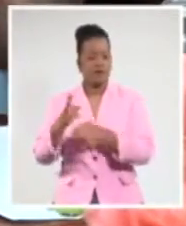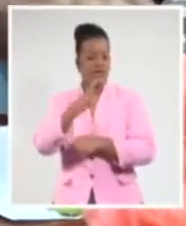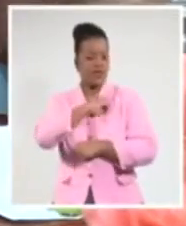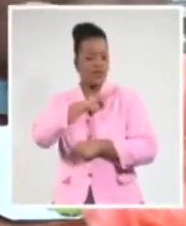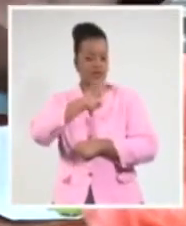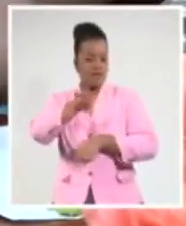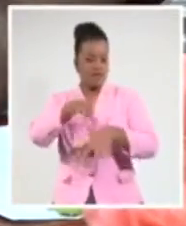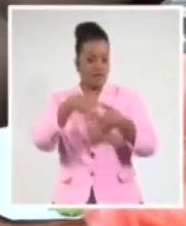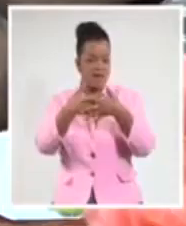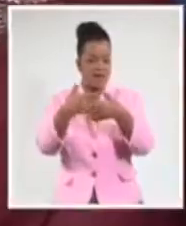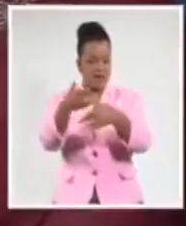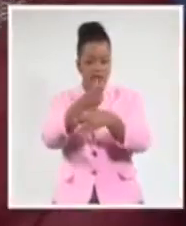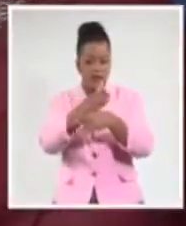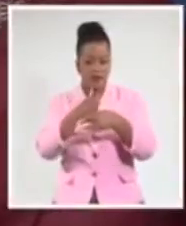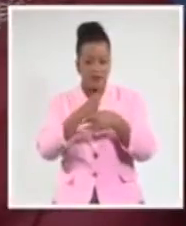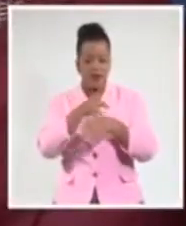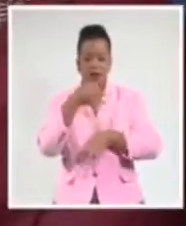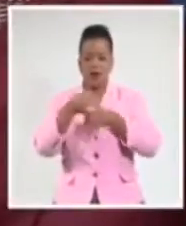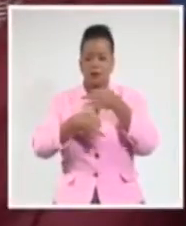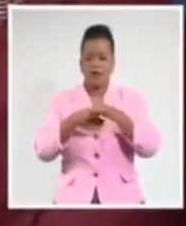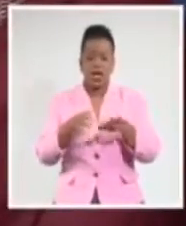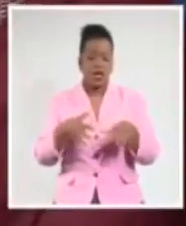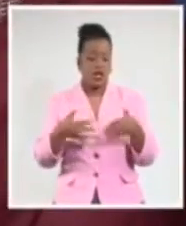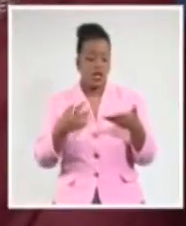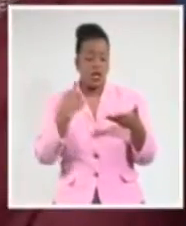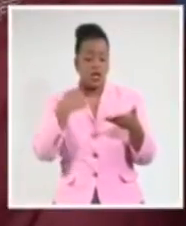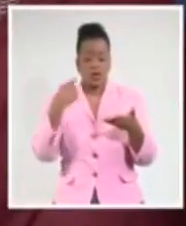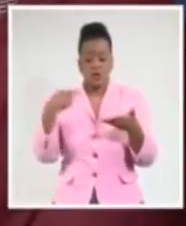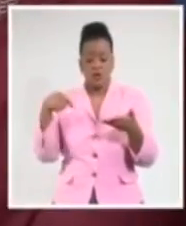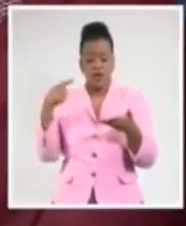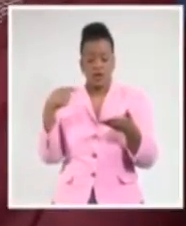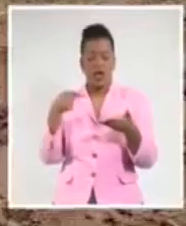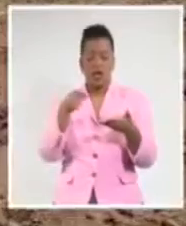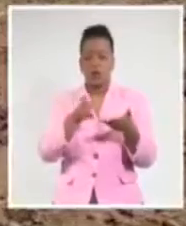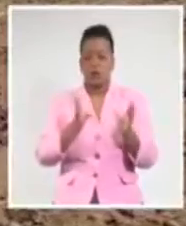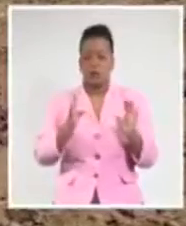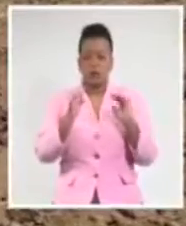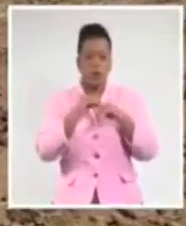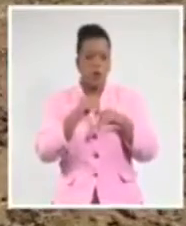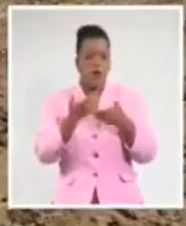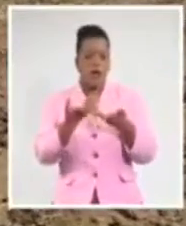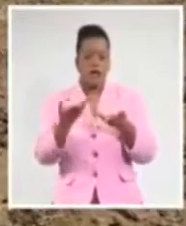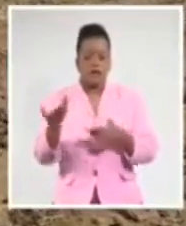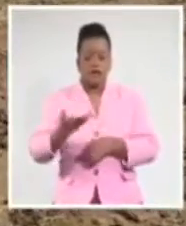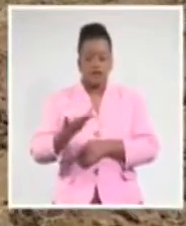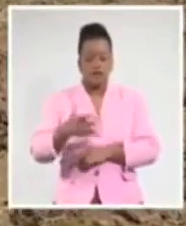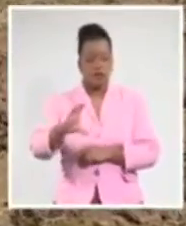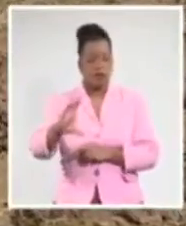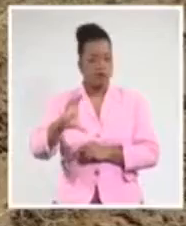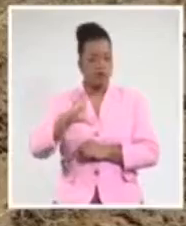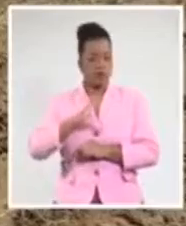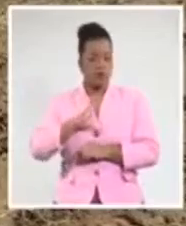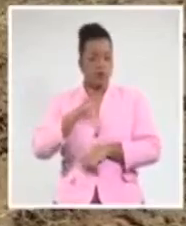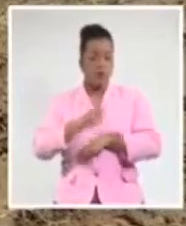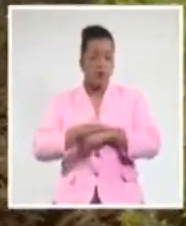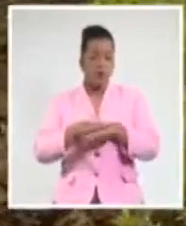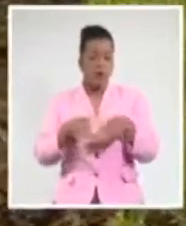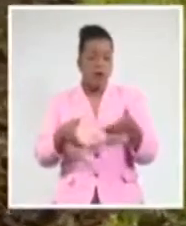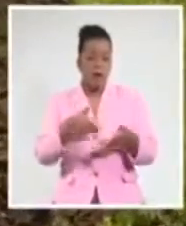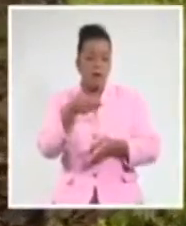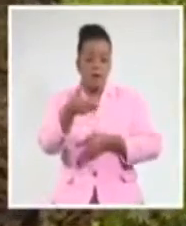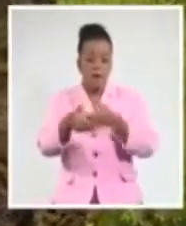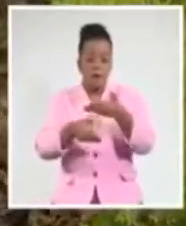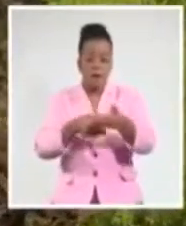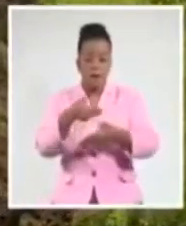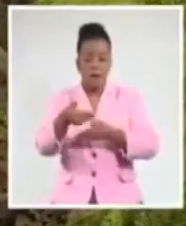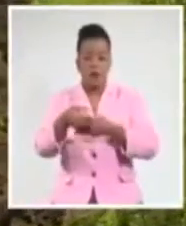Odulio Morales expusieron que aunque el pasado año la entidad no obtuvo utilidades, debido esencialmente al proceso de adaptación